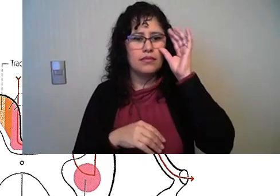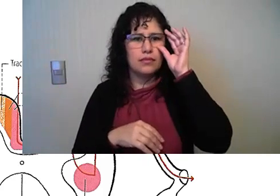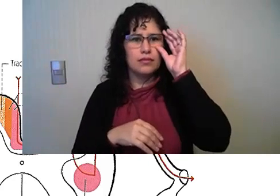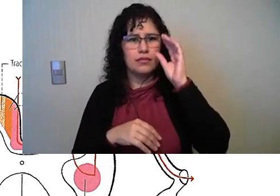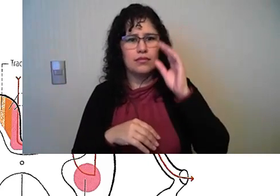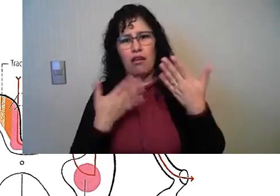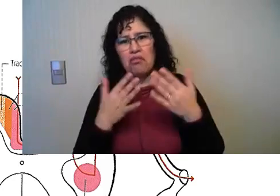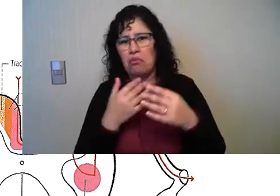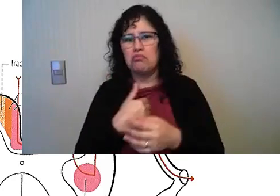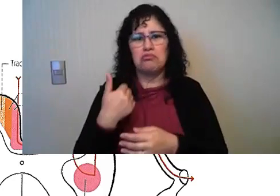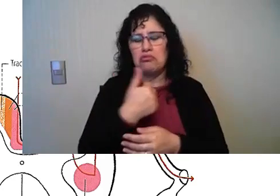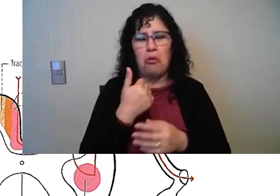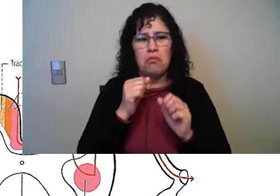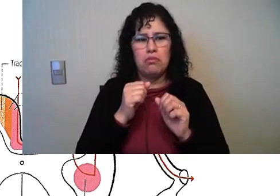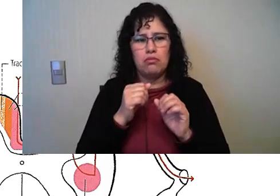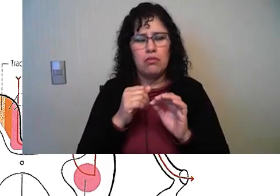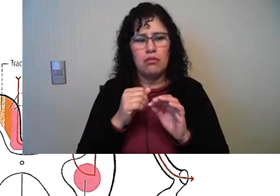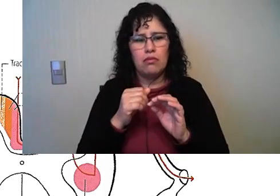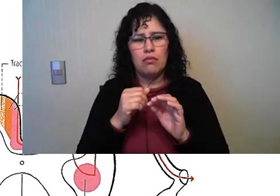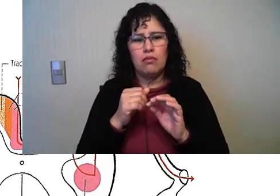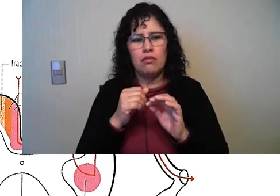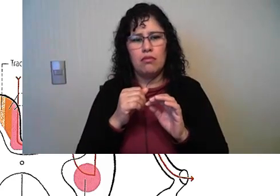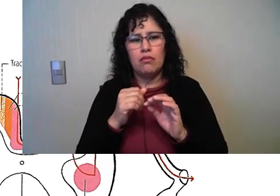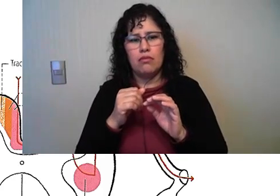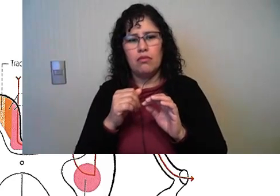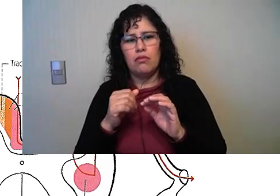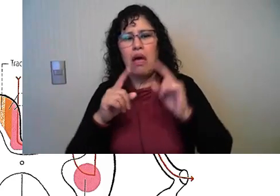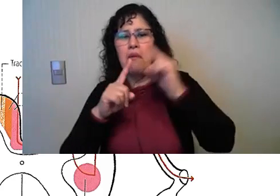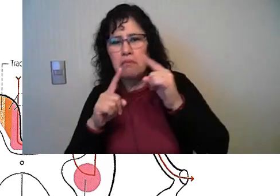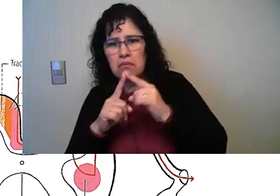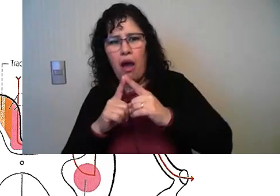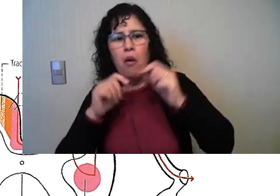asociar el tecto espinal que no está acá y los otros que pudieran haber